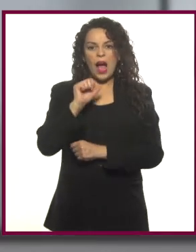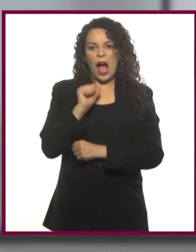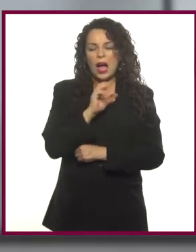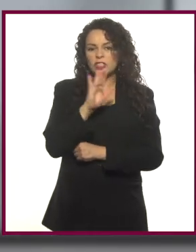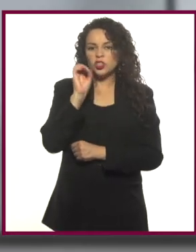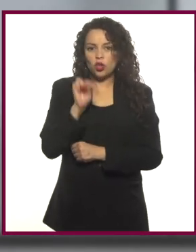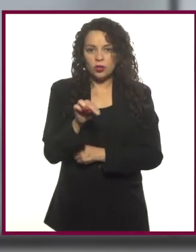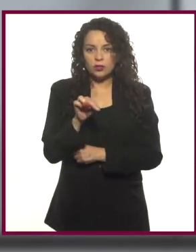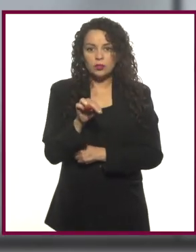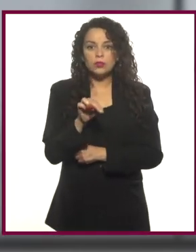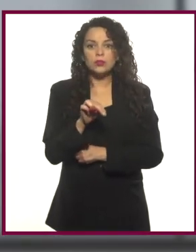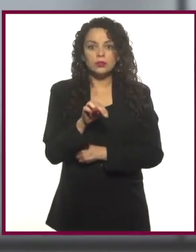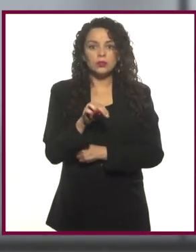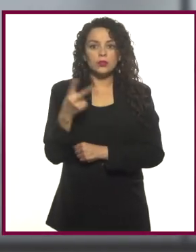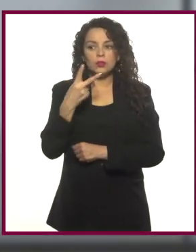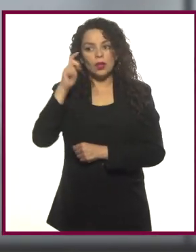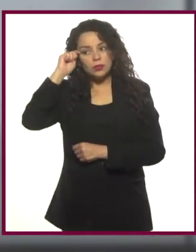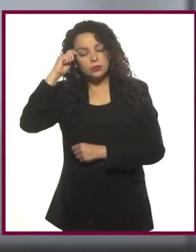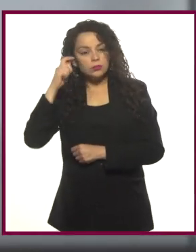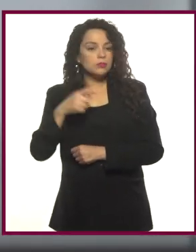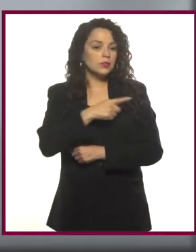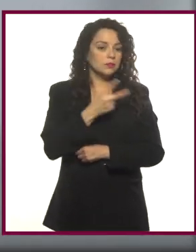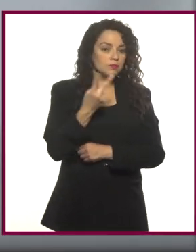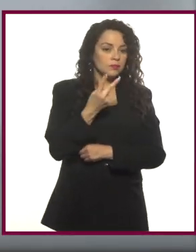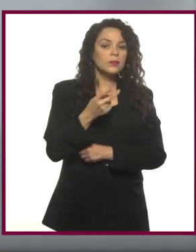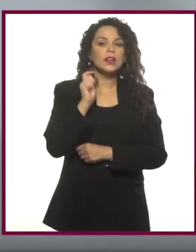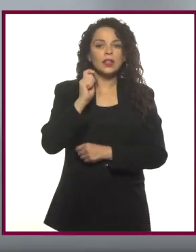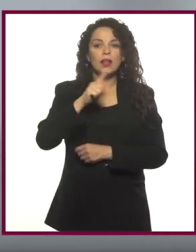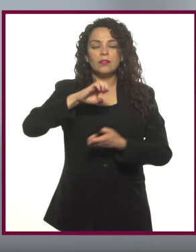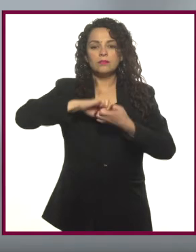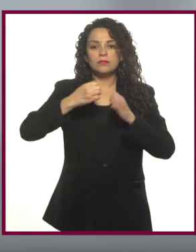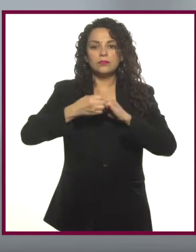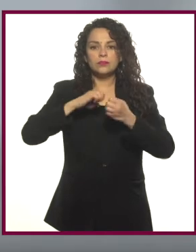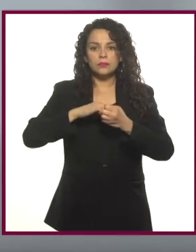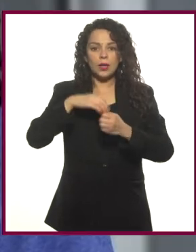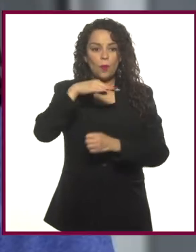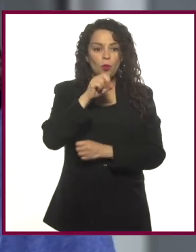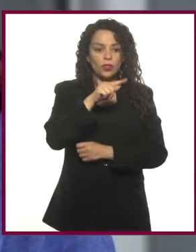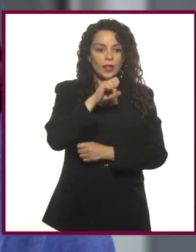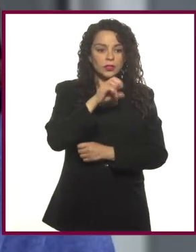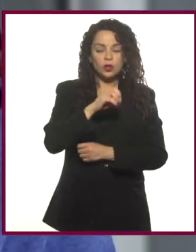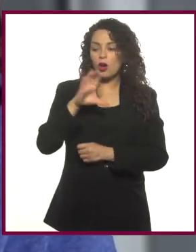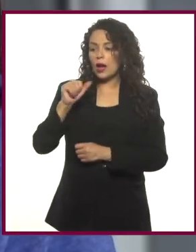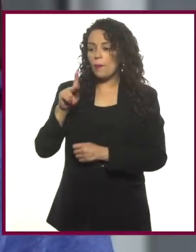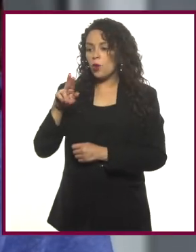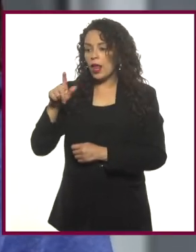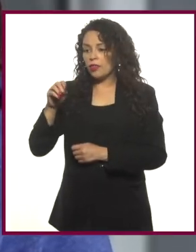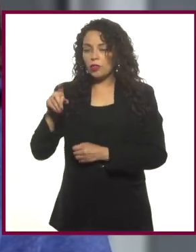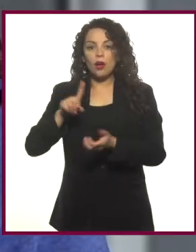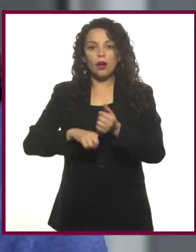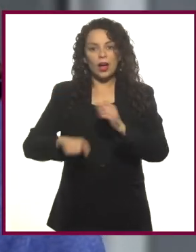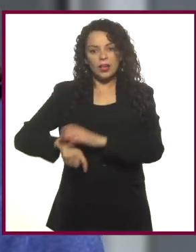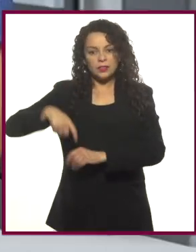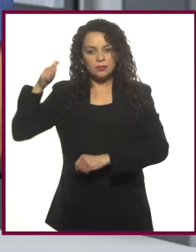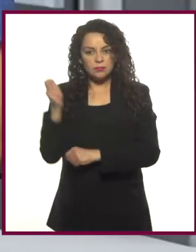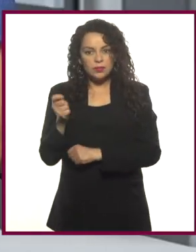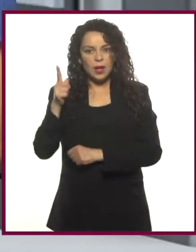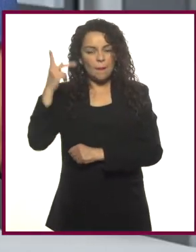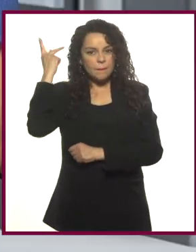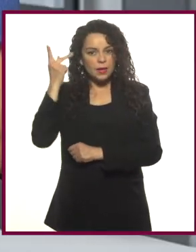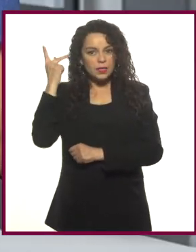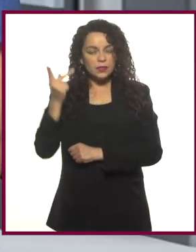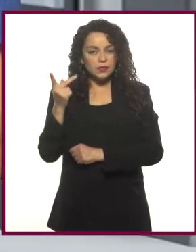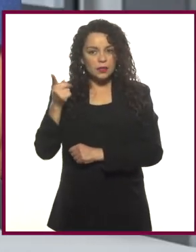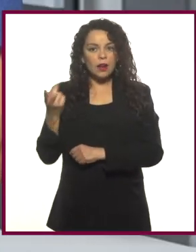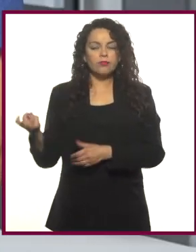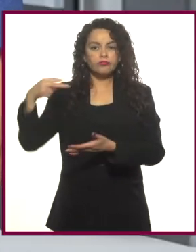Comenzamos con un poco de acción. Un duelo entre los sirvientes de dos familias rivales de Verona, los Montesco y los Capuleto. Desenvainan las espadas.